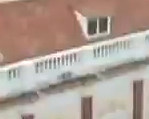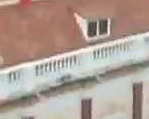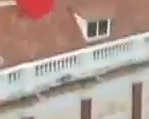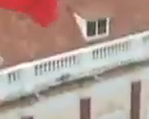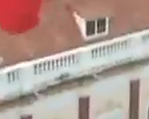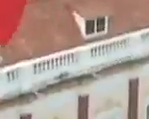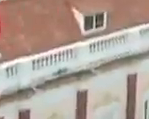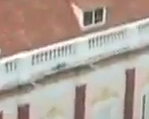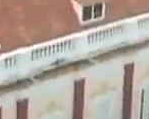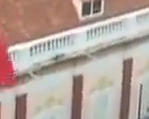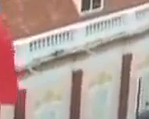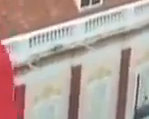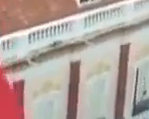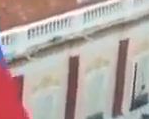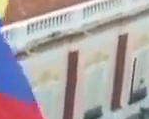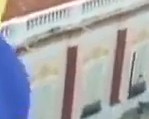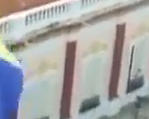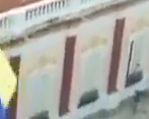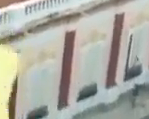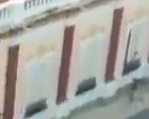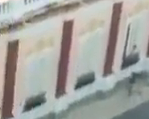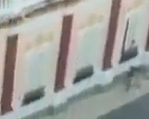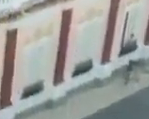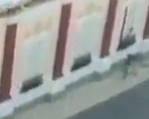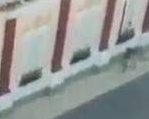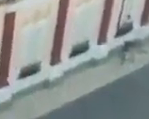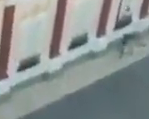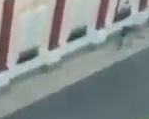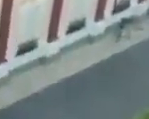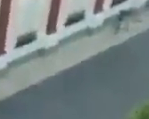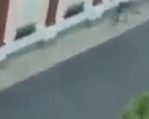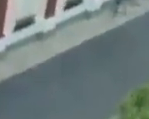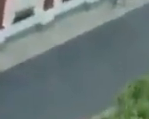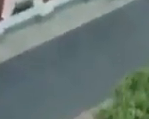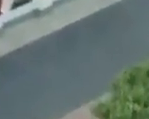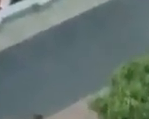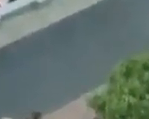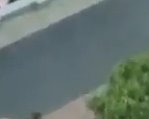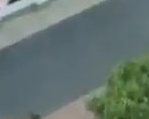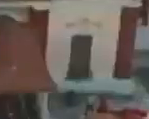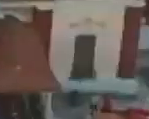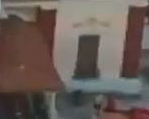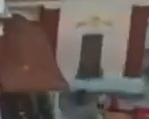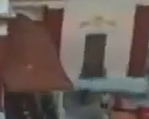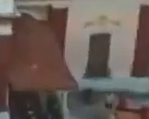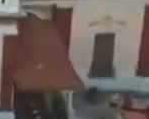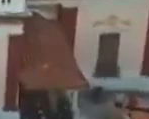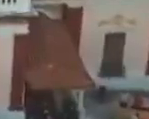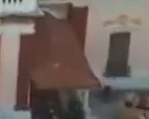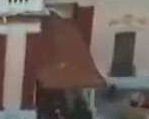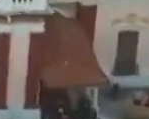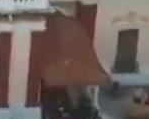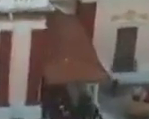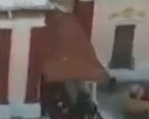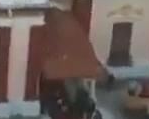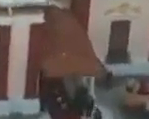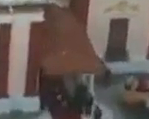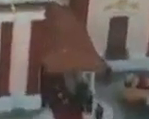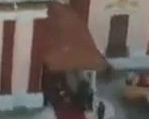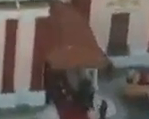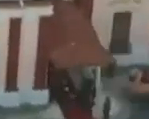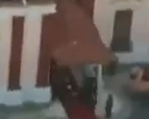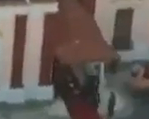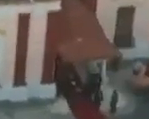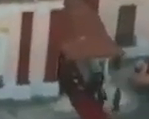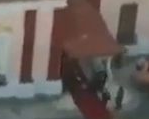Iniciamos esta transmisión cuando el presidente constitucional de la República Bolivariana de Venezuela, Nicolás Maduro Moros, en compañía de la primera combatiente y diputada de la